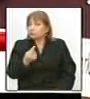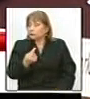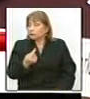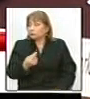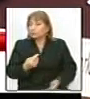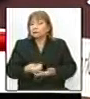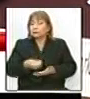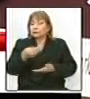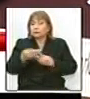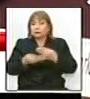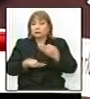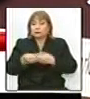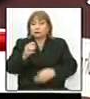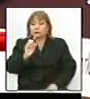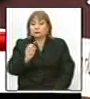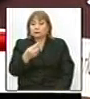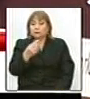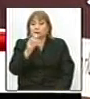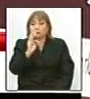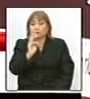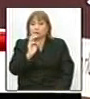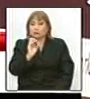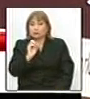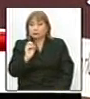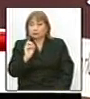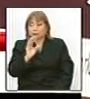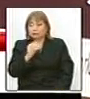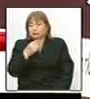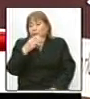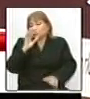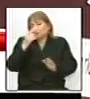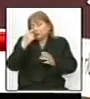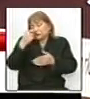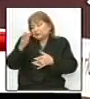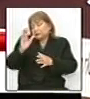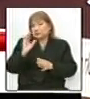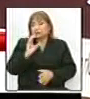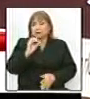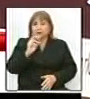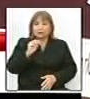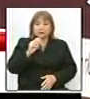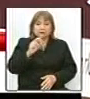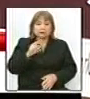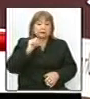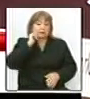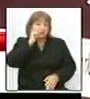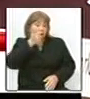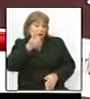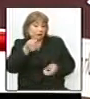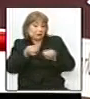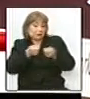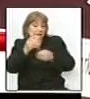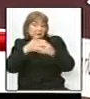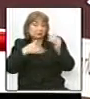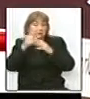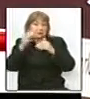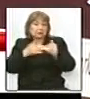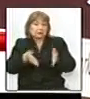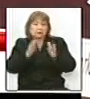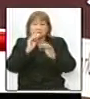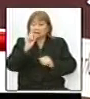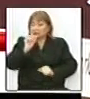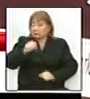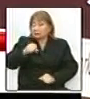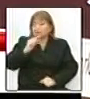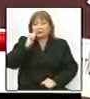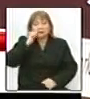transfiero el dinero, 1.651 millones, y bueno, y que lo vea la Contraloría, si mañana se ejecuta la obra, si